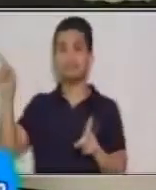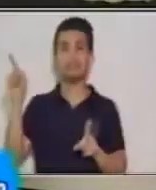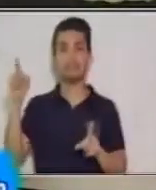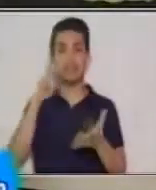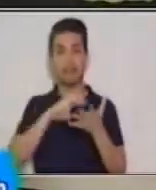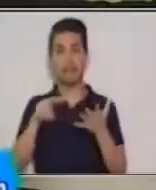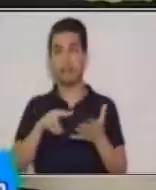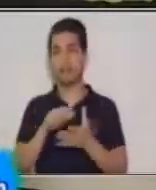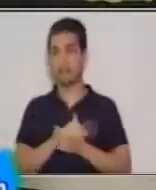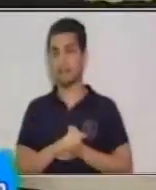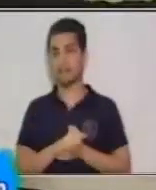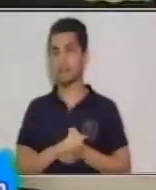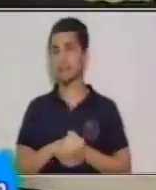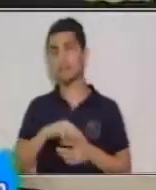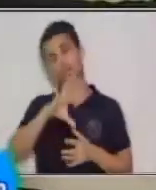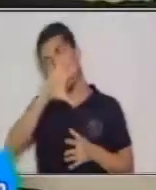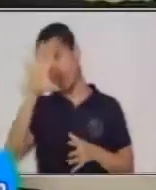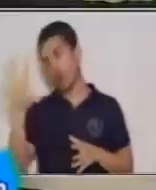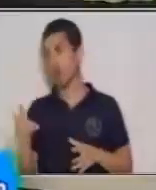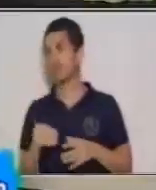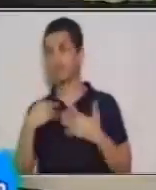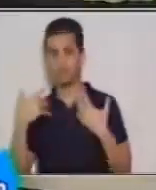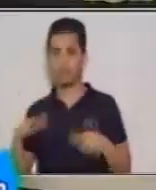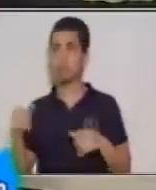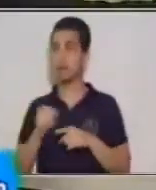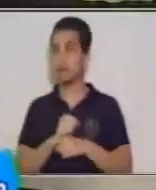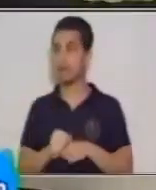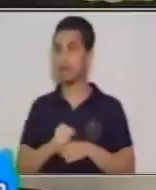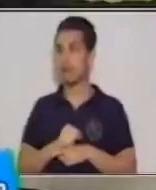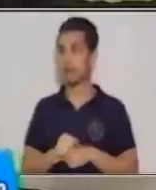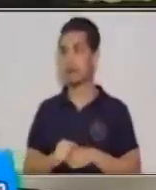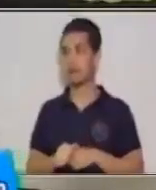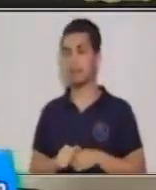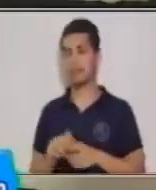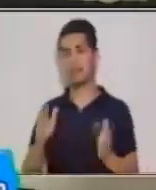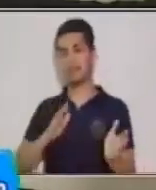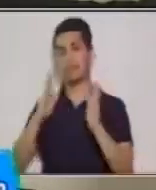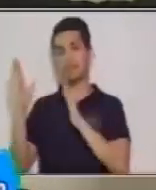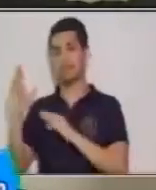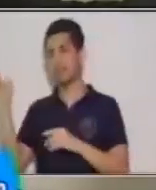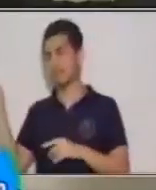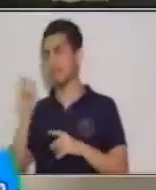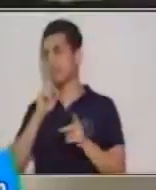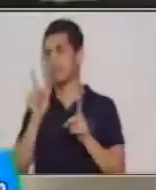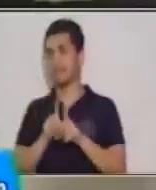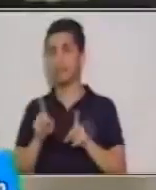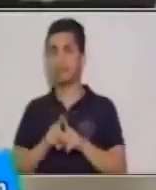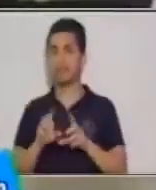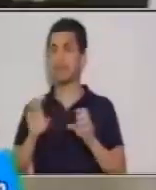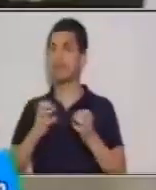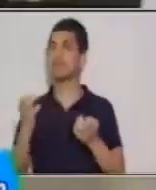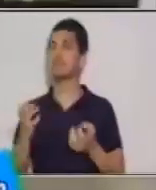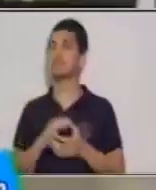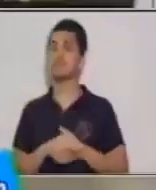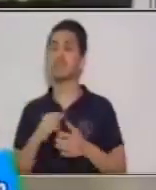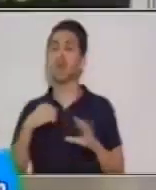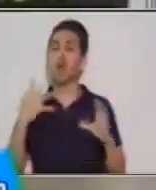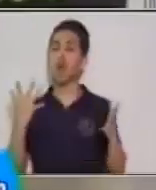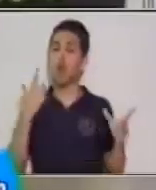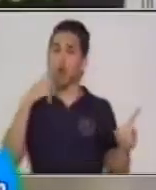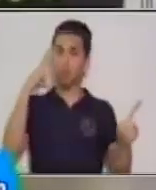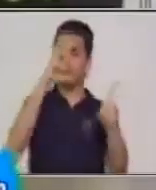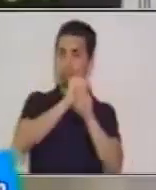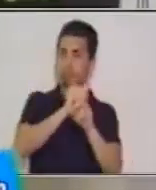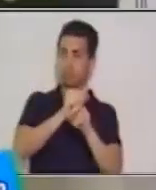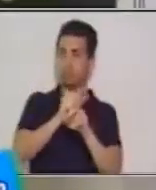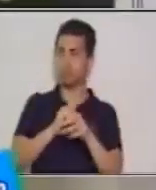información. Todas estas las hemos practicado. De estas también. Entonces, ¿cómo las voy a